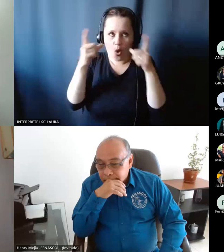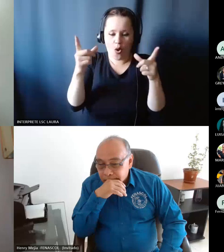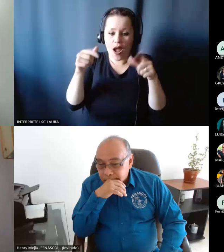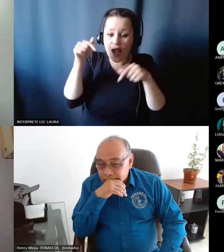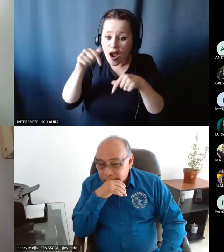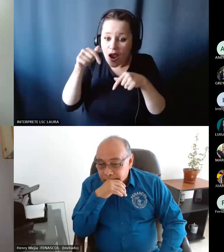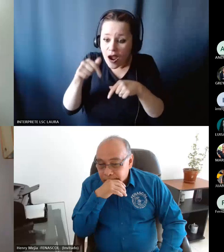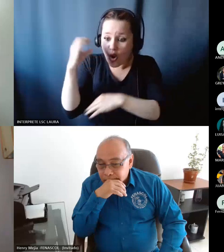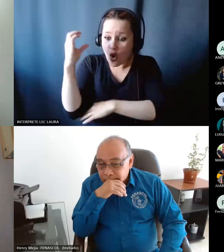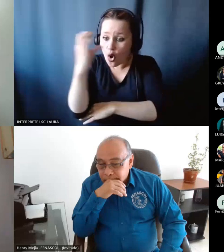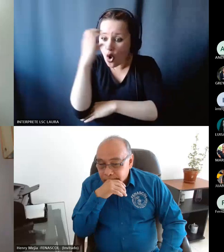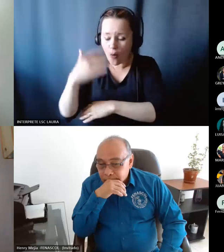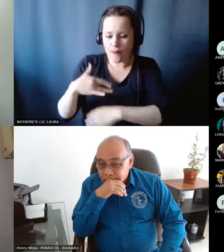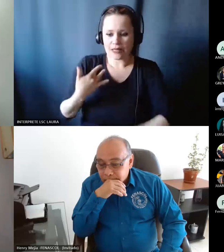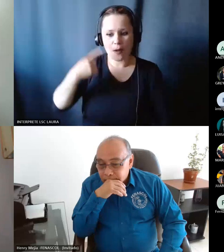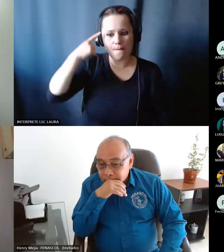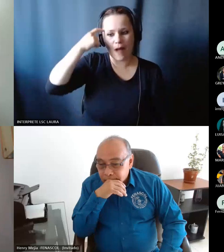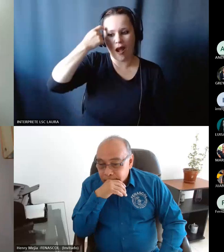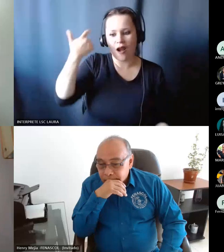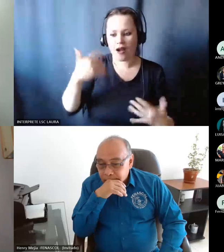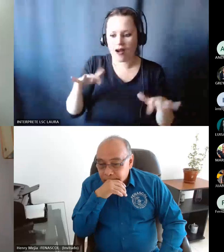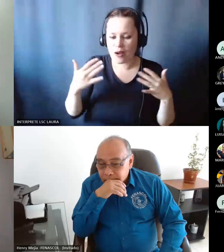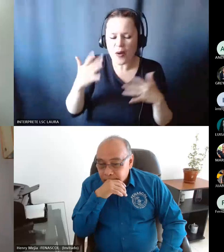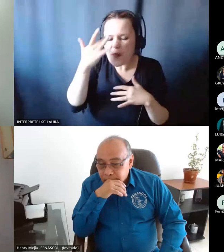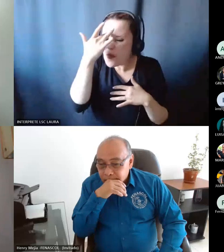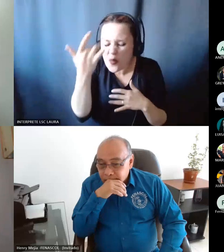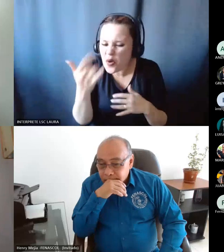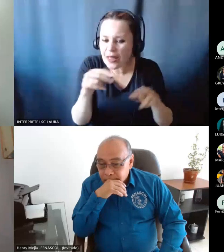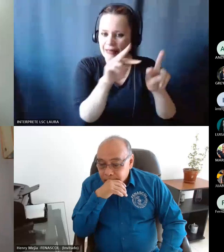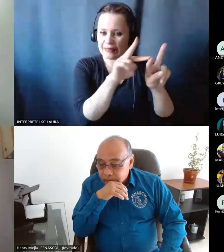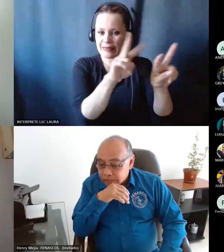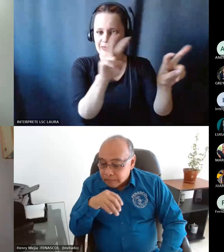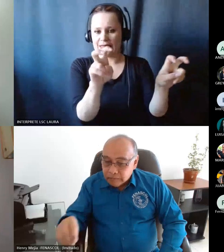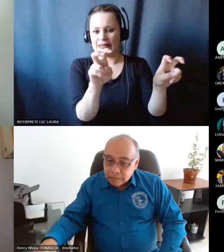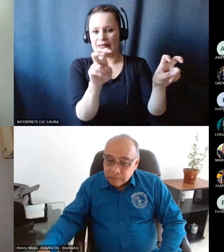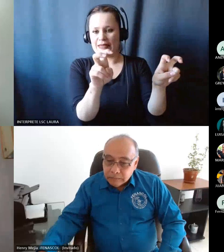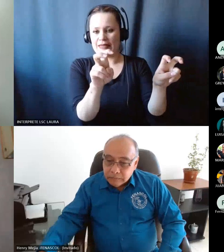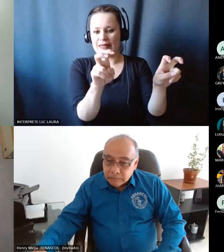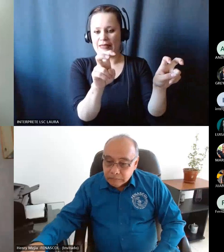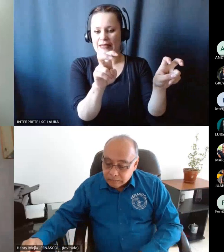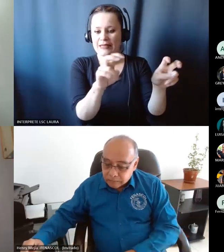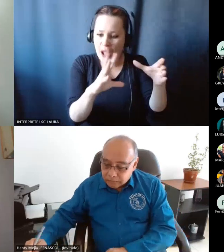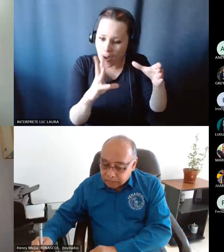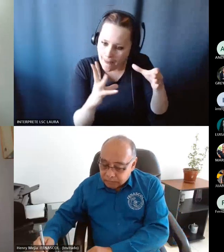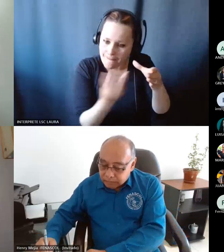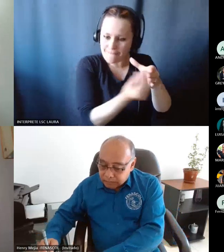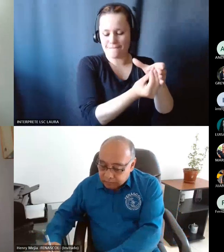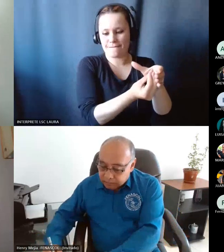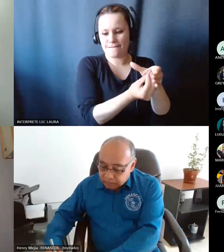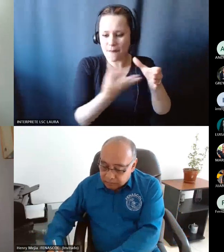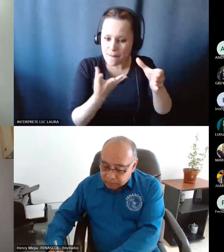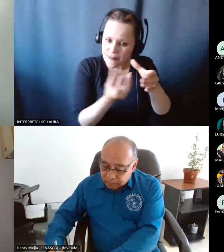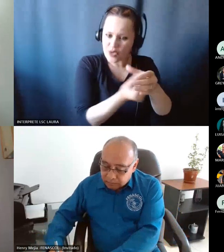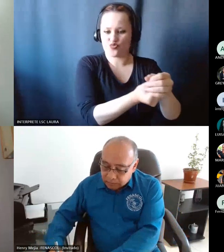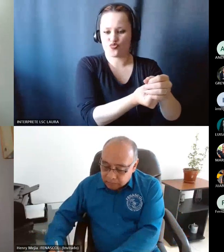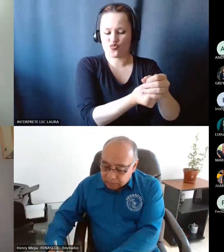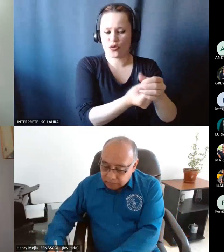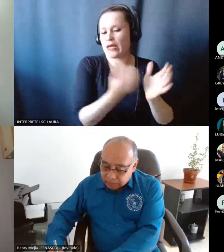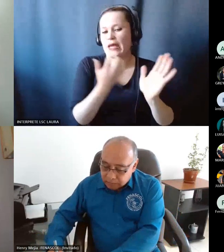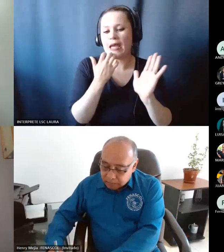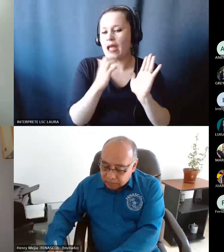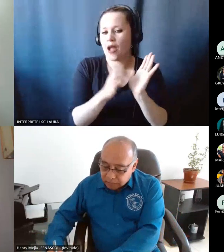Colombia y en Latinoamérica frente a los frente al tema de ser incluyentes de inclusión uno va por